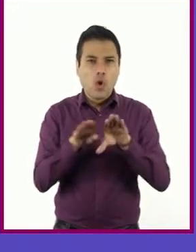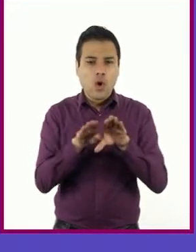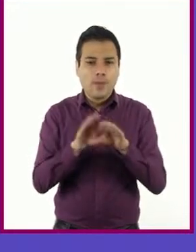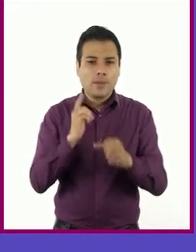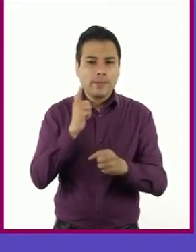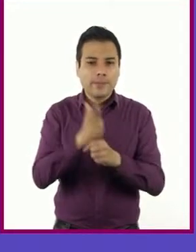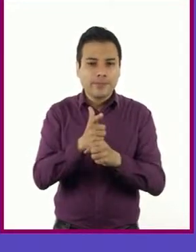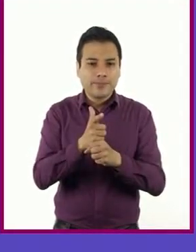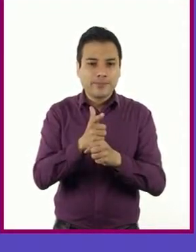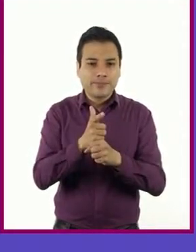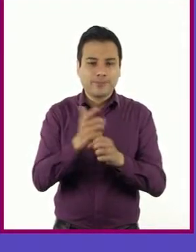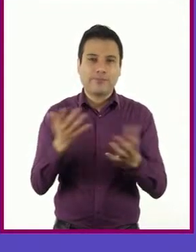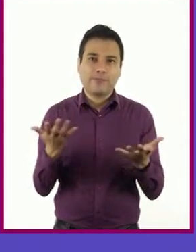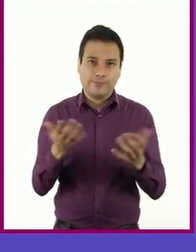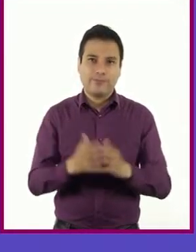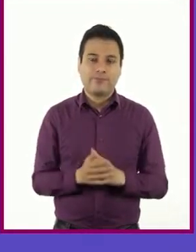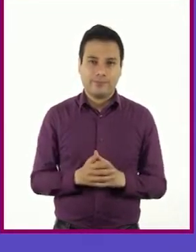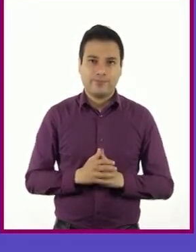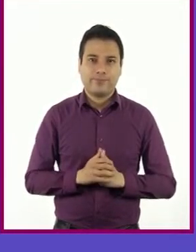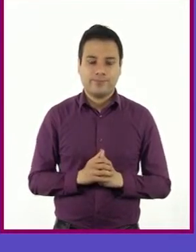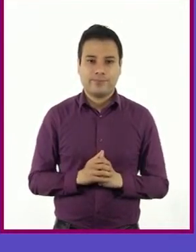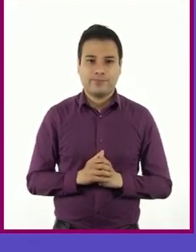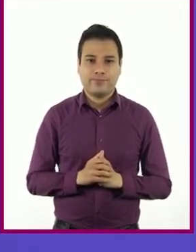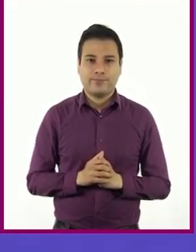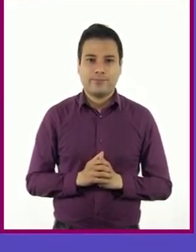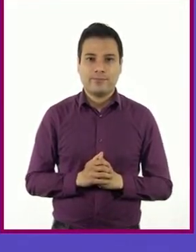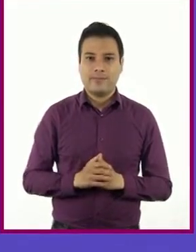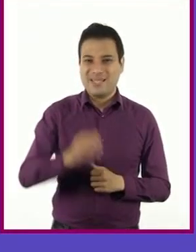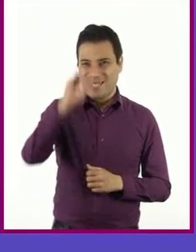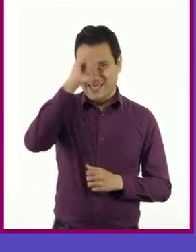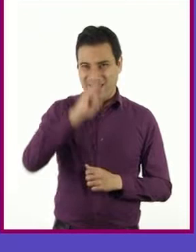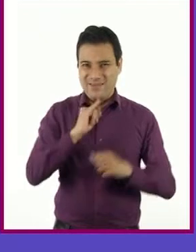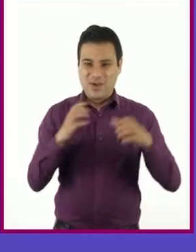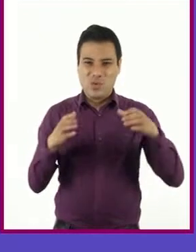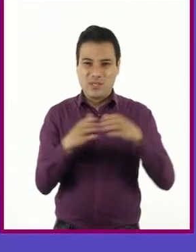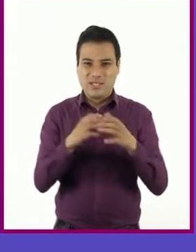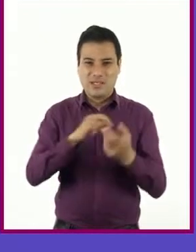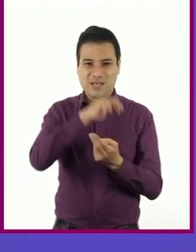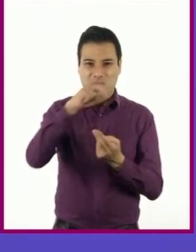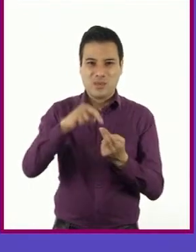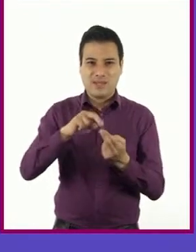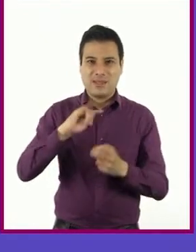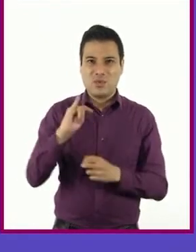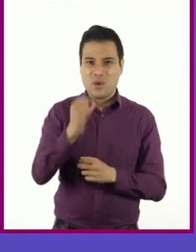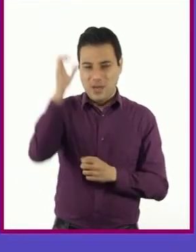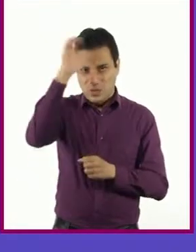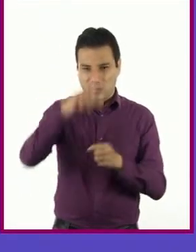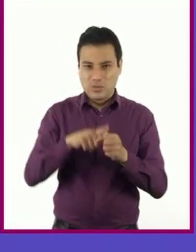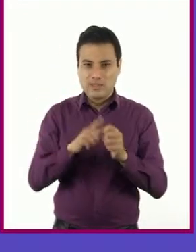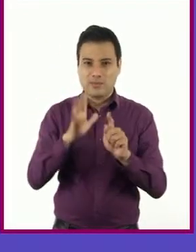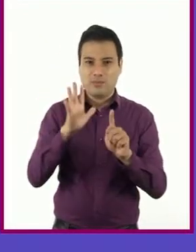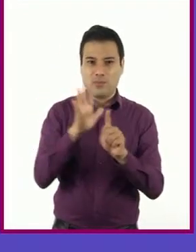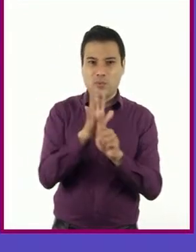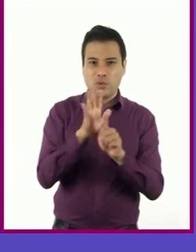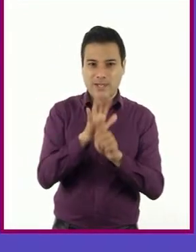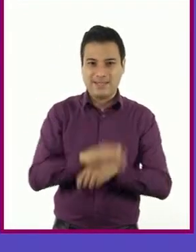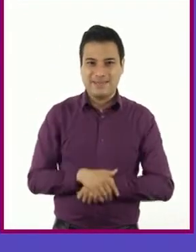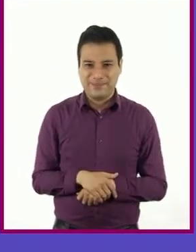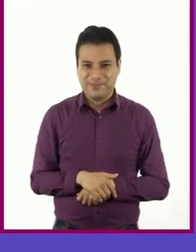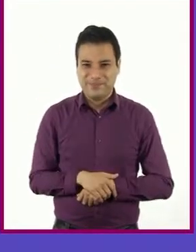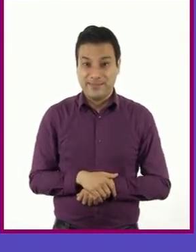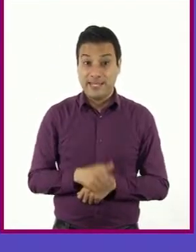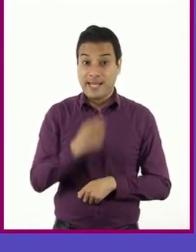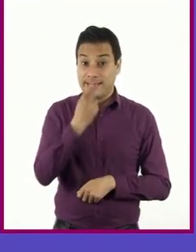de la lengua por motivos laborales. El jefe de la Unidad Regional Tijuana de Culturas Populares, Armando Estrada